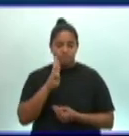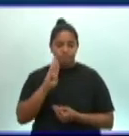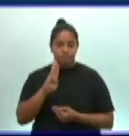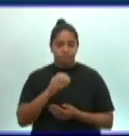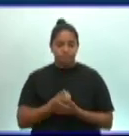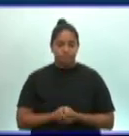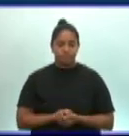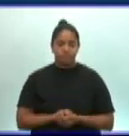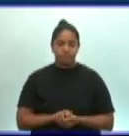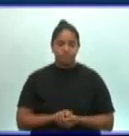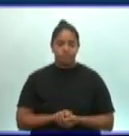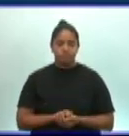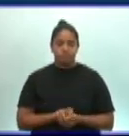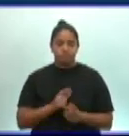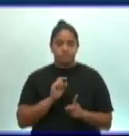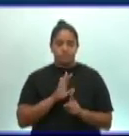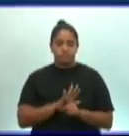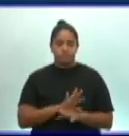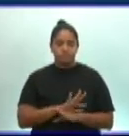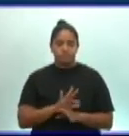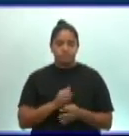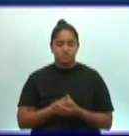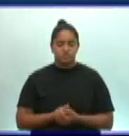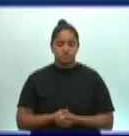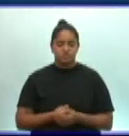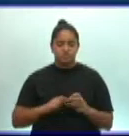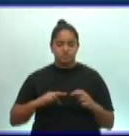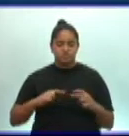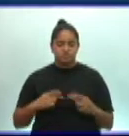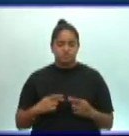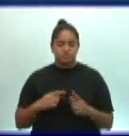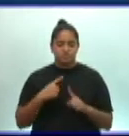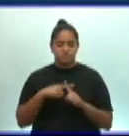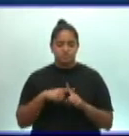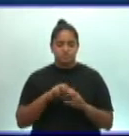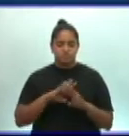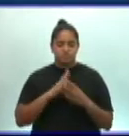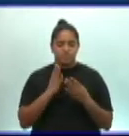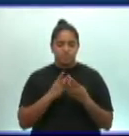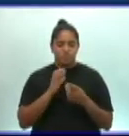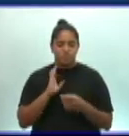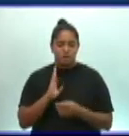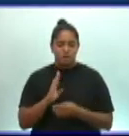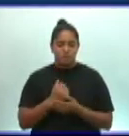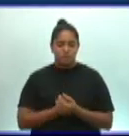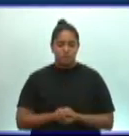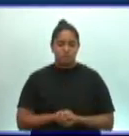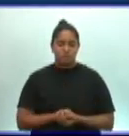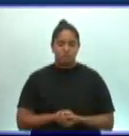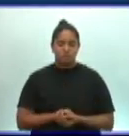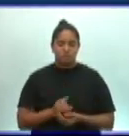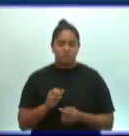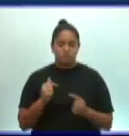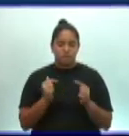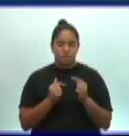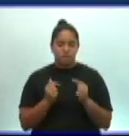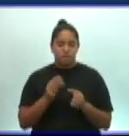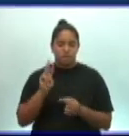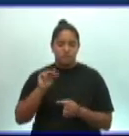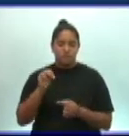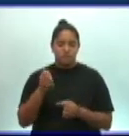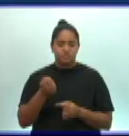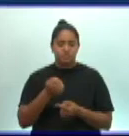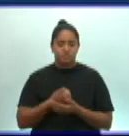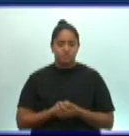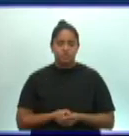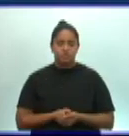Bien, aquí comenzamos entonces con, repito, sumatoria de todas las fuerzas igual a la masa por la aceleración. Por supuesto que la masa que